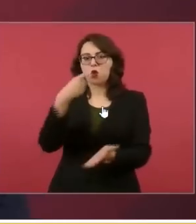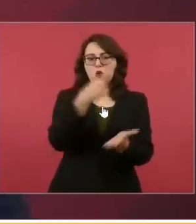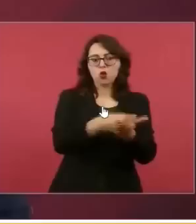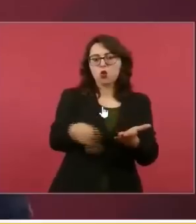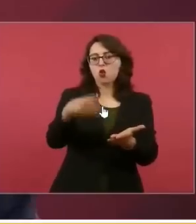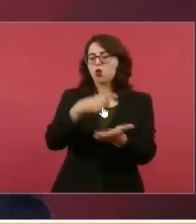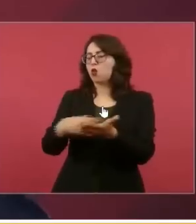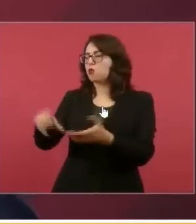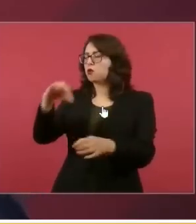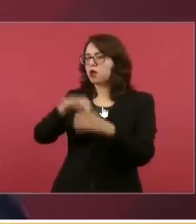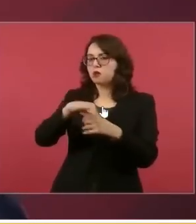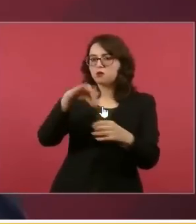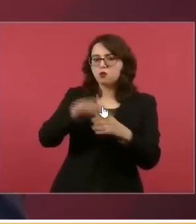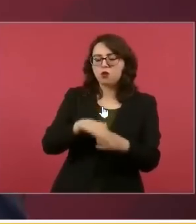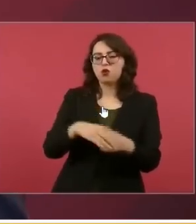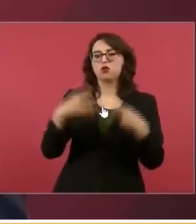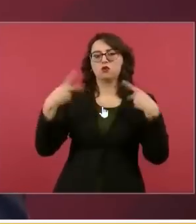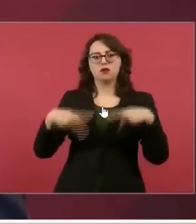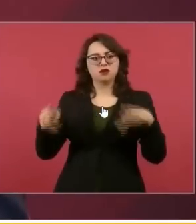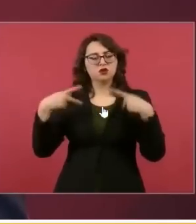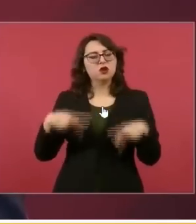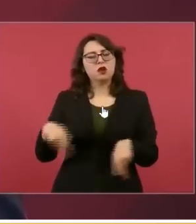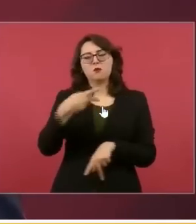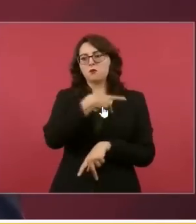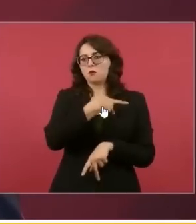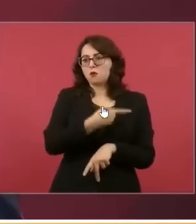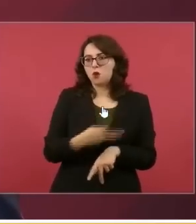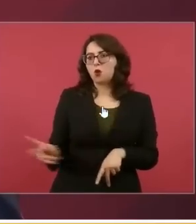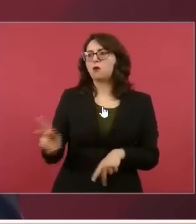para traficar con la pobreza de la gente.